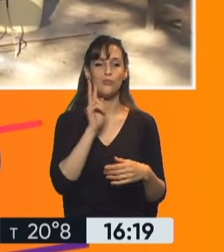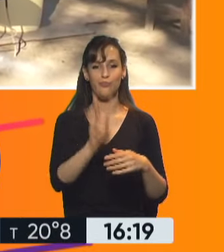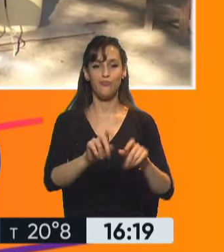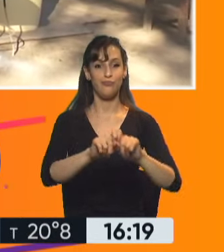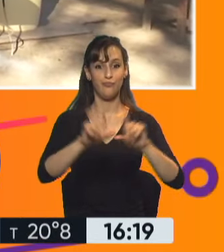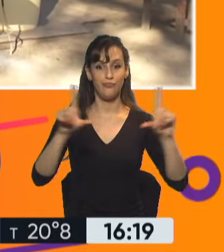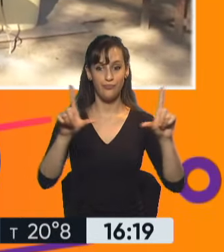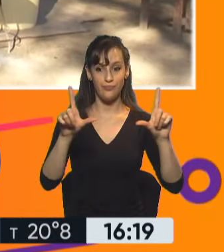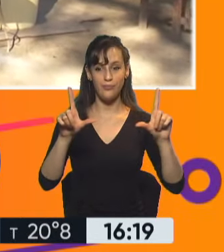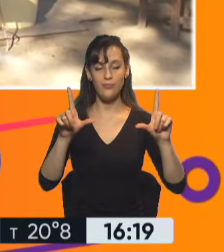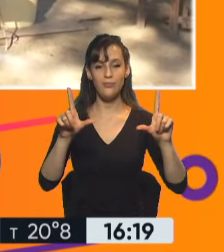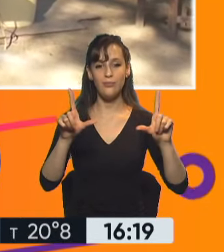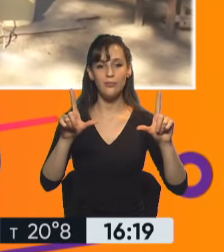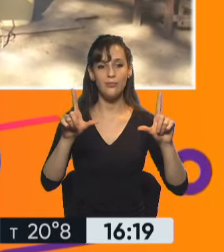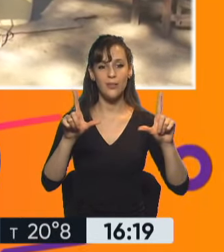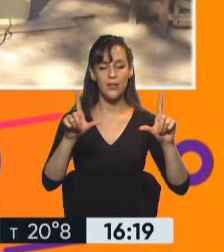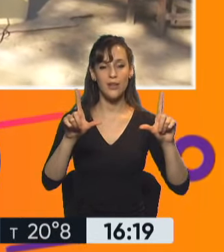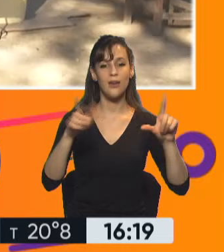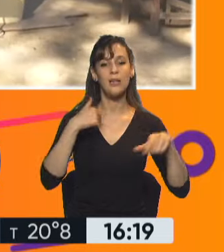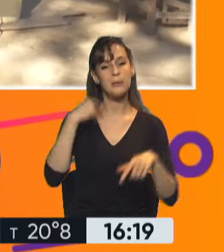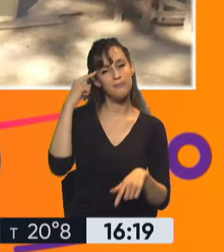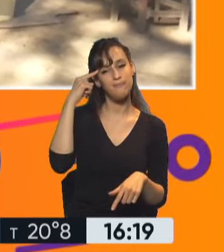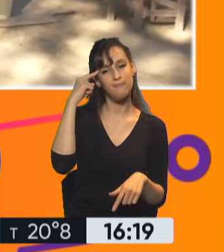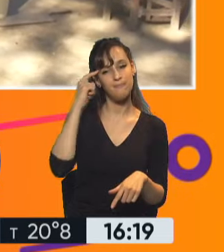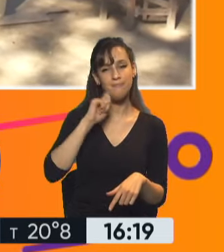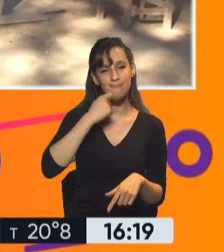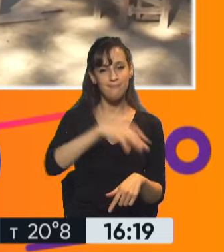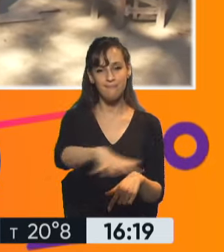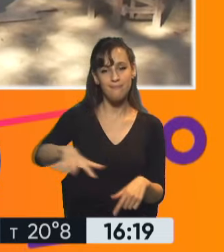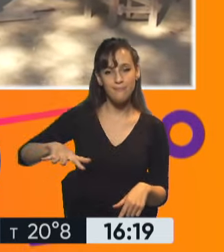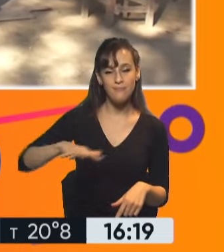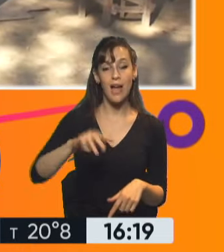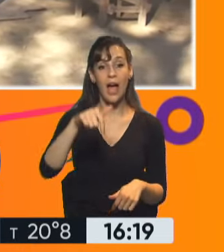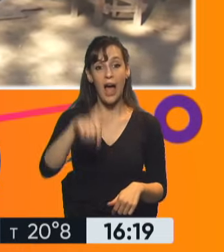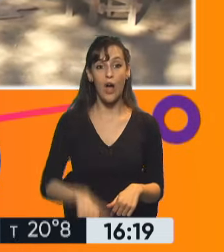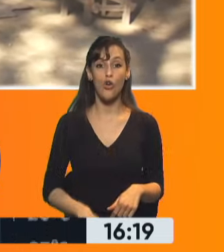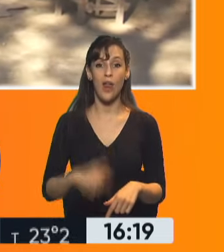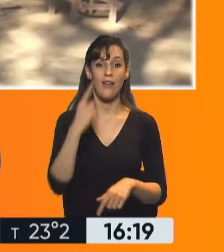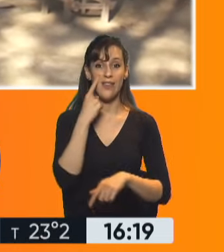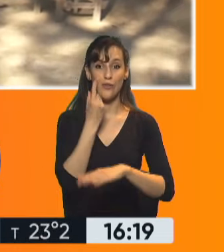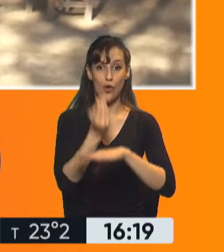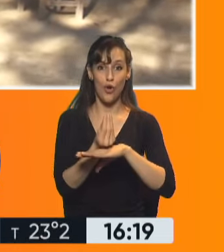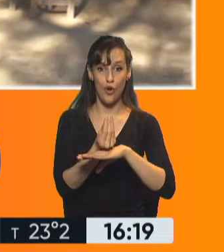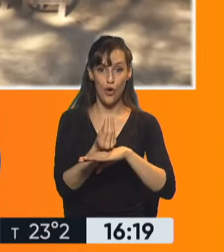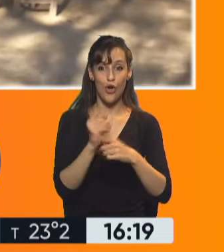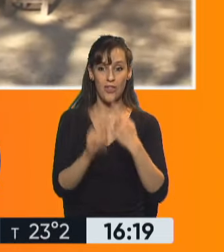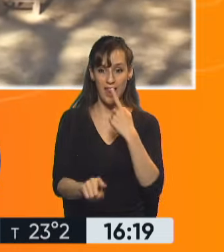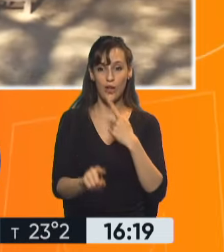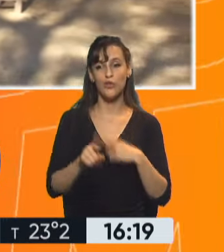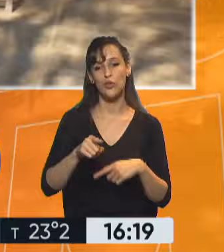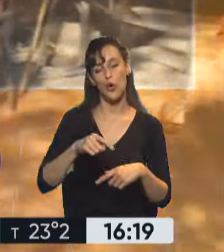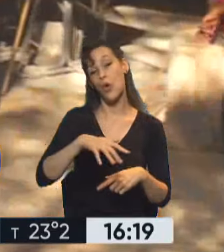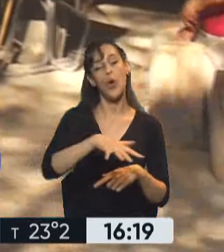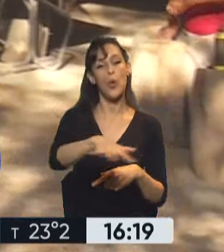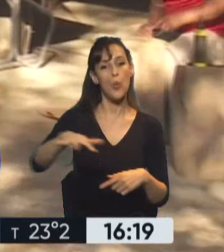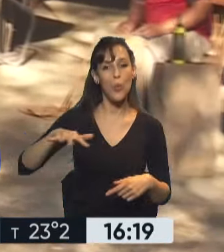en pantalla, y nos imaginamos el lugar así, ¿no? Ahora estamos en vivo, en el lugar, esta imagen